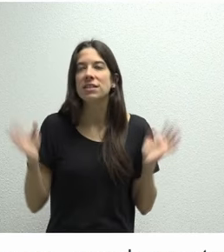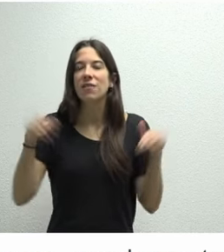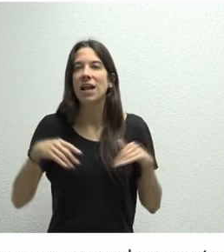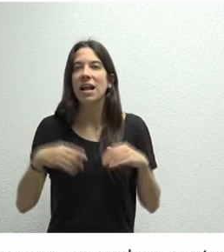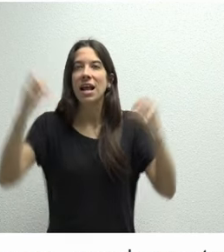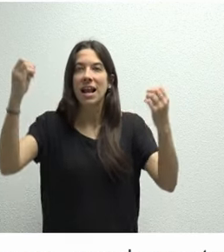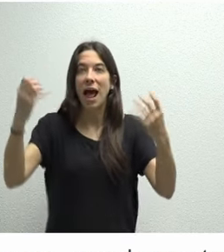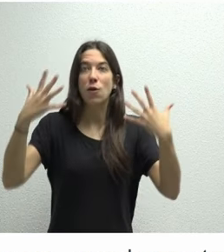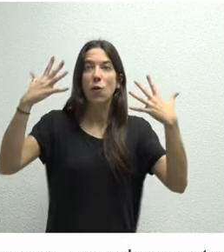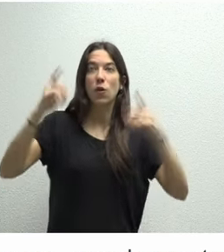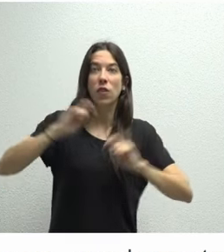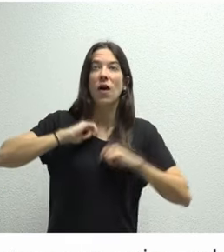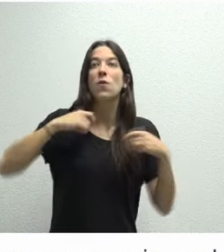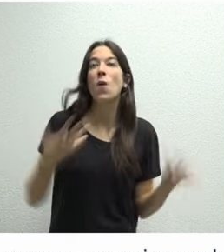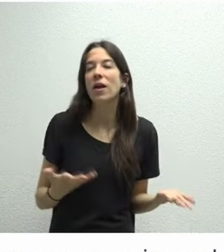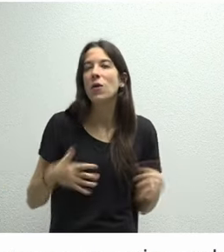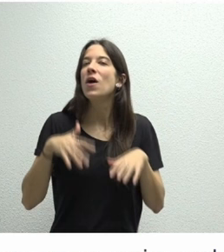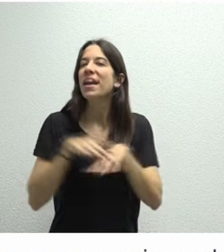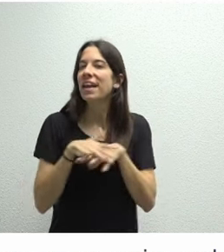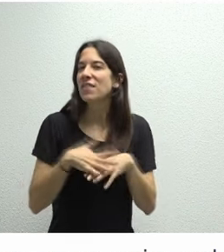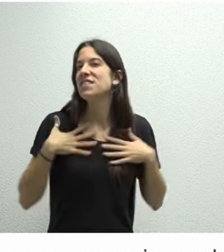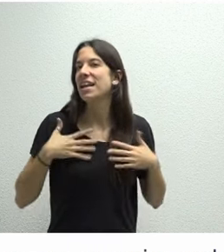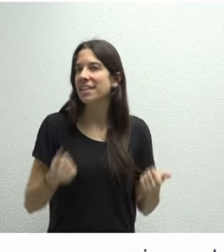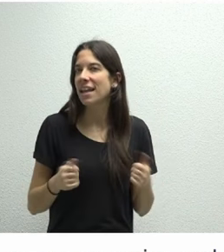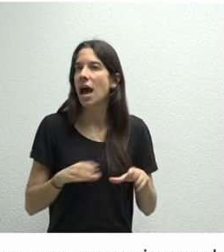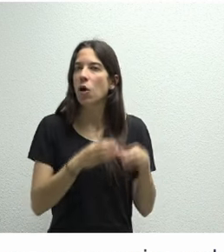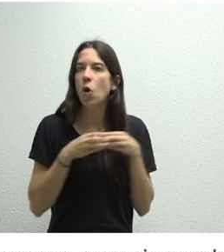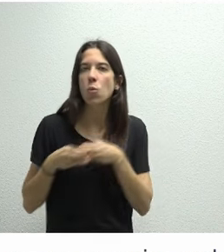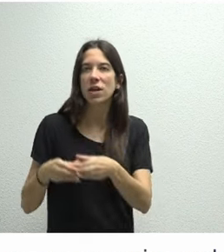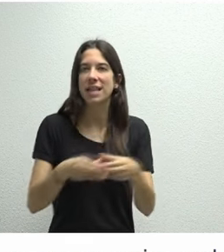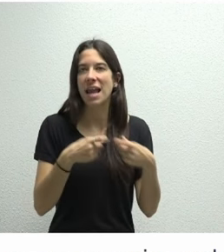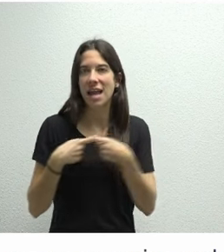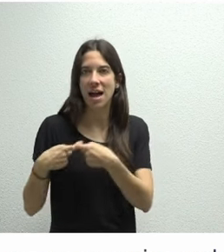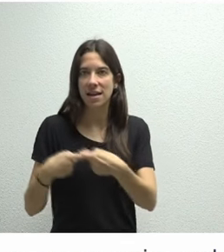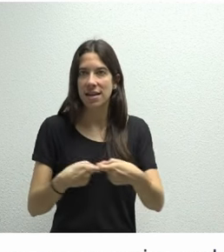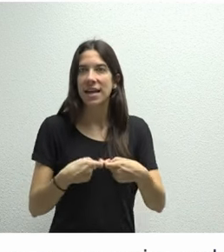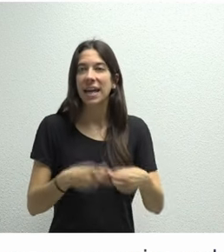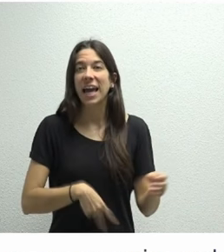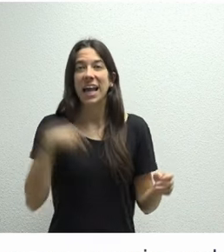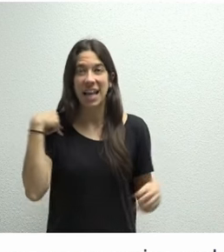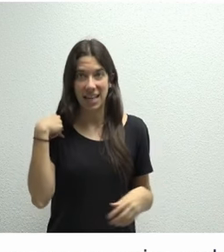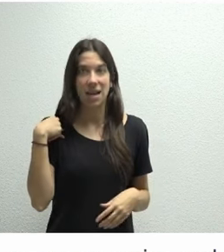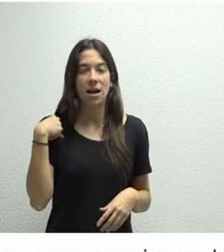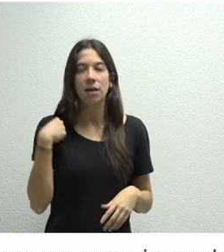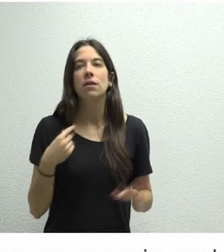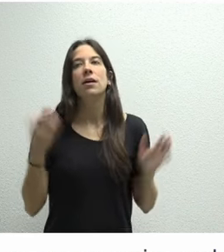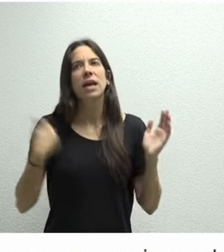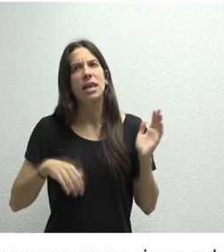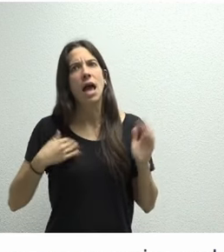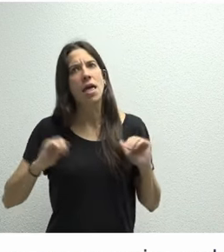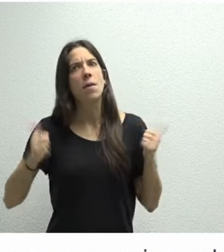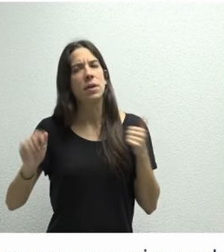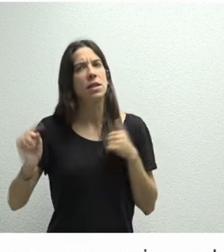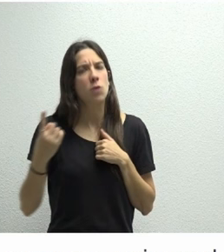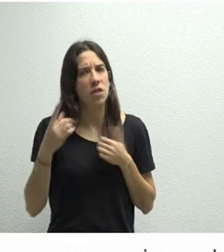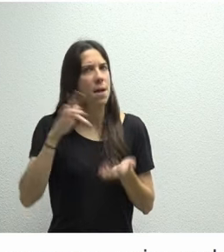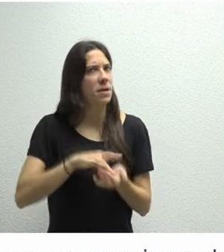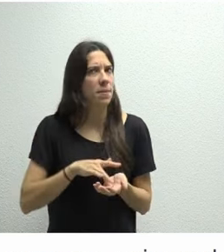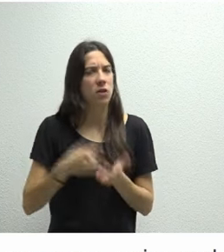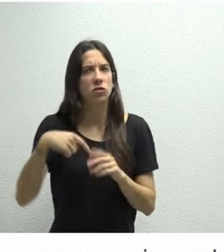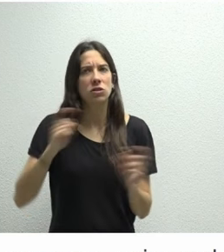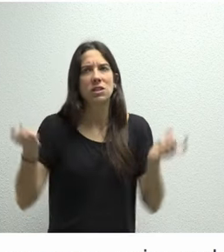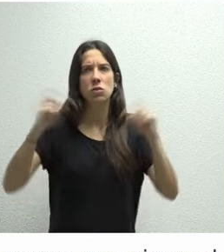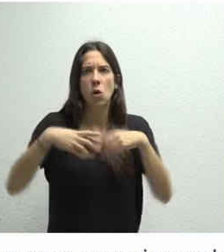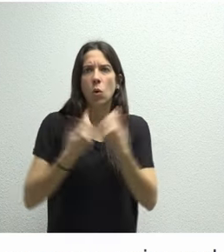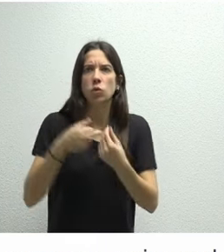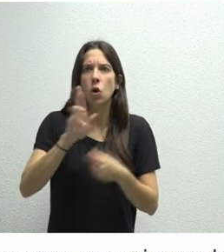alumbra es una red sanitaria comunitaria genérica eh que desde el primer día que nos reunimos con Ramón Yo le estaba